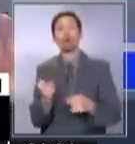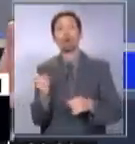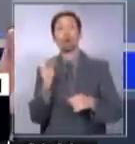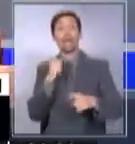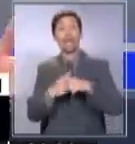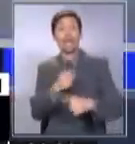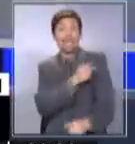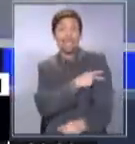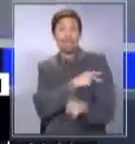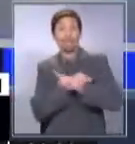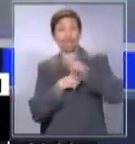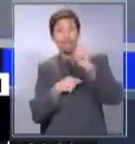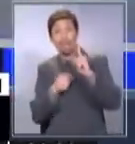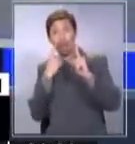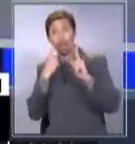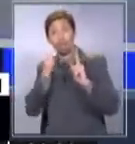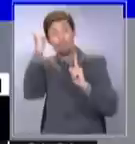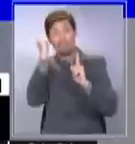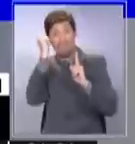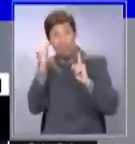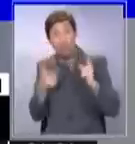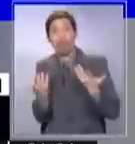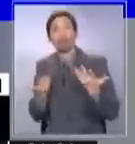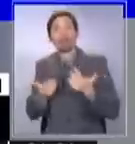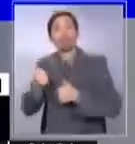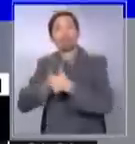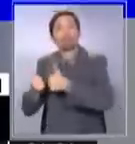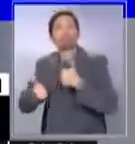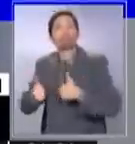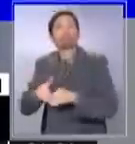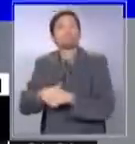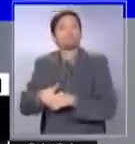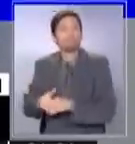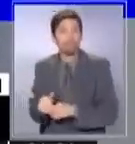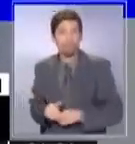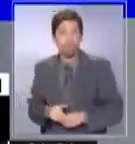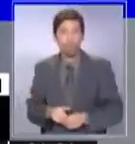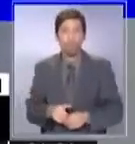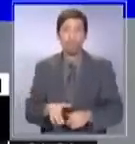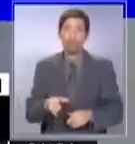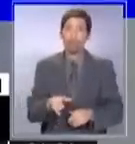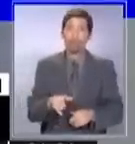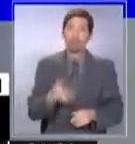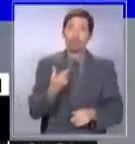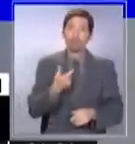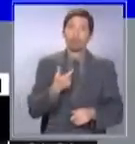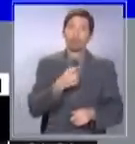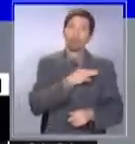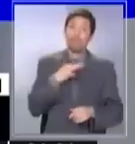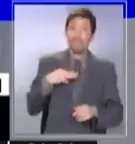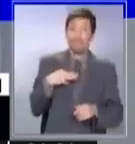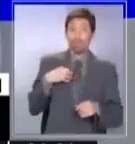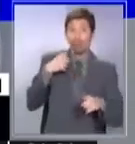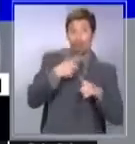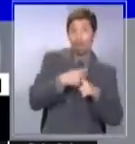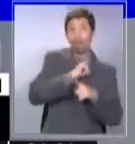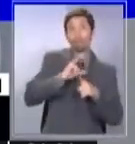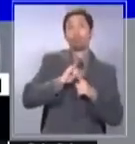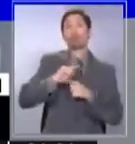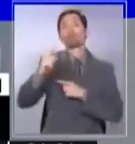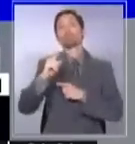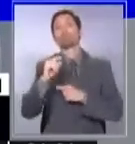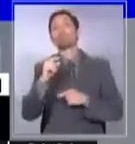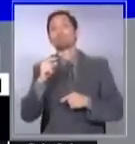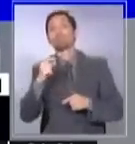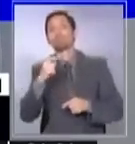eventualmente el candidato Sebastián Piñera miren primera que se da esto de ministros y ex o de ministros que después fueron presidentes el caso de